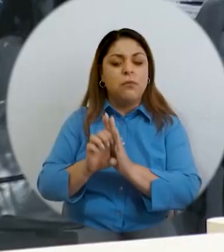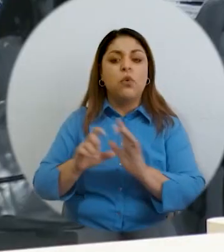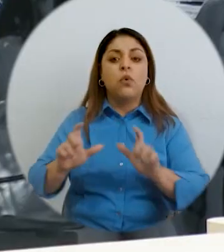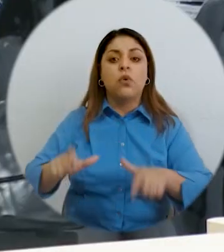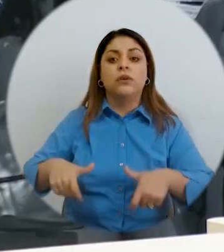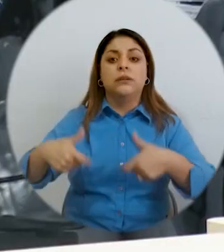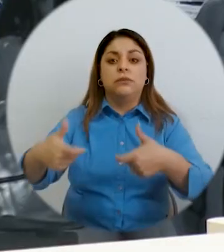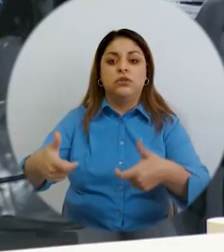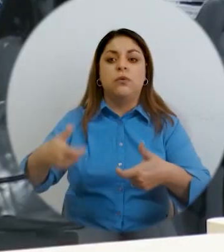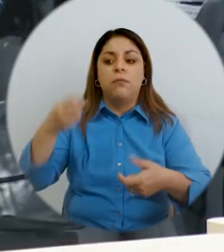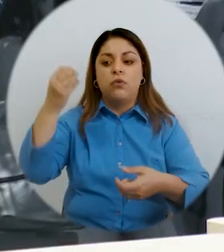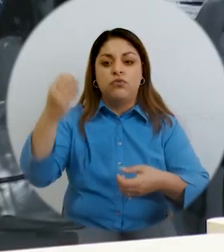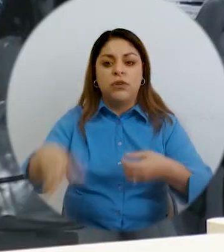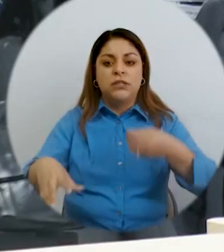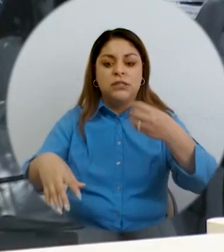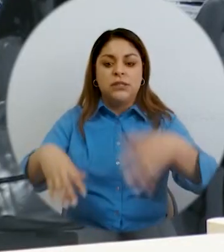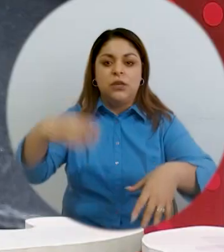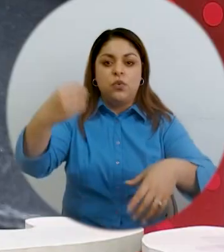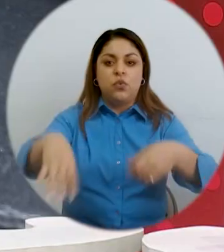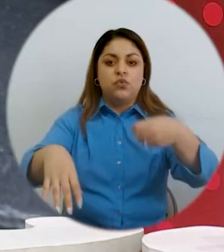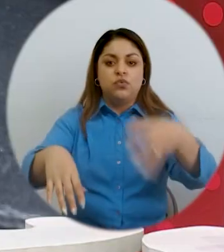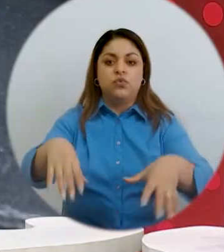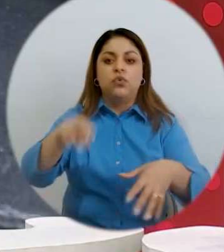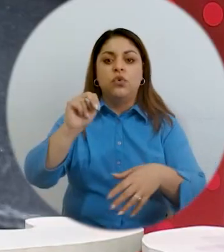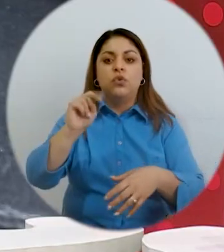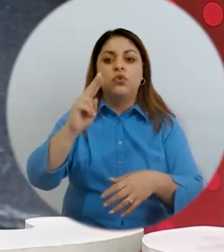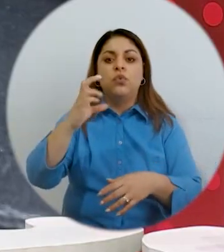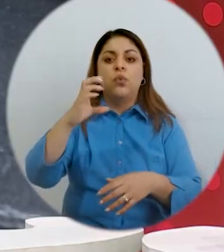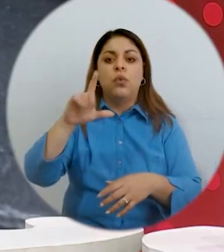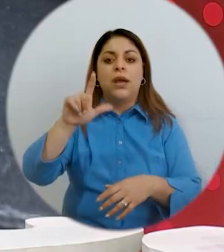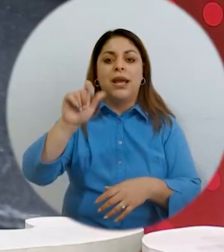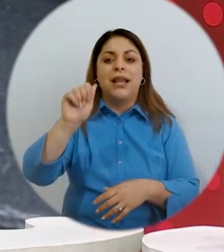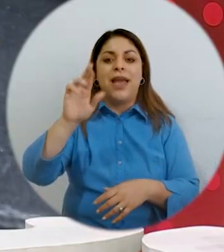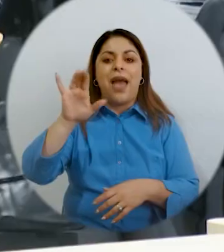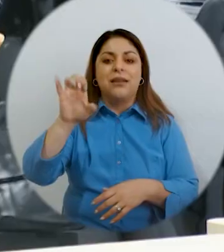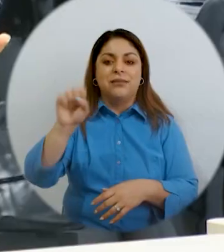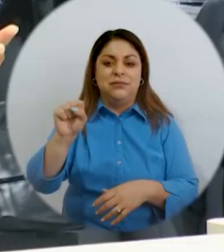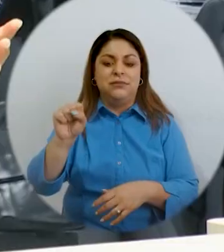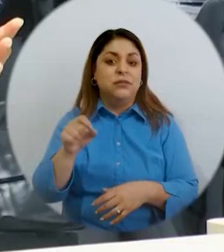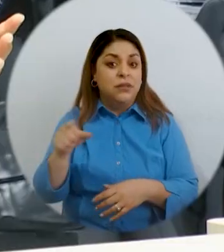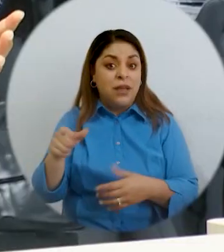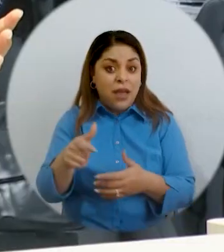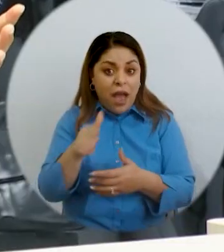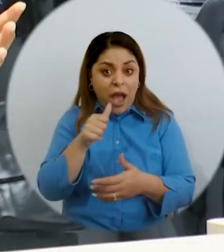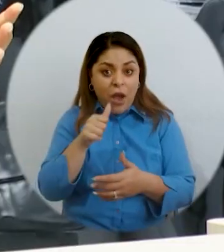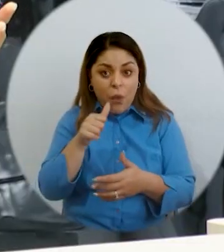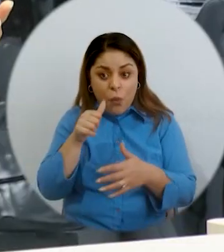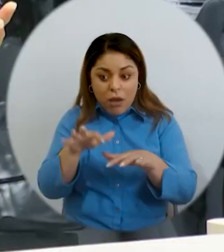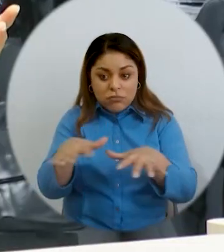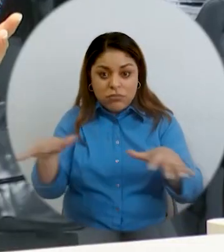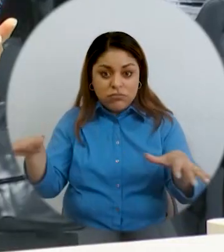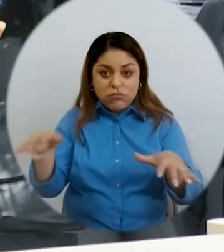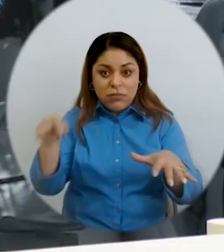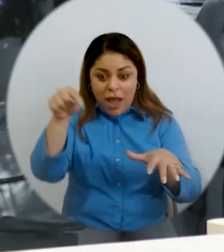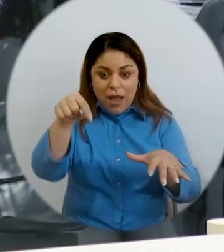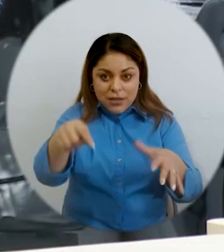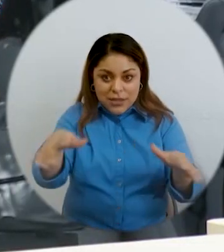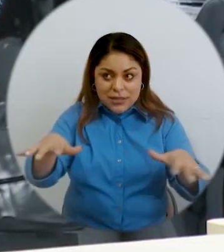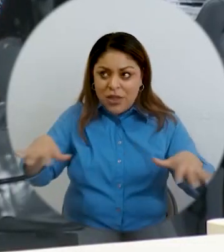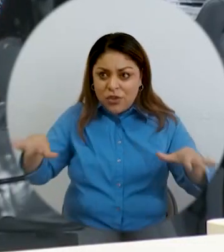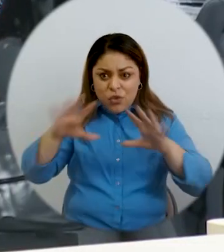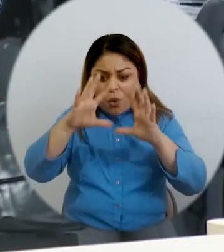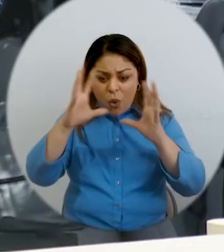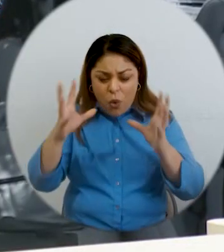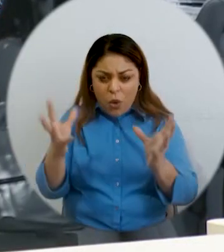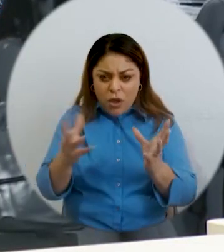ejemplo la contaminación por residuos nucleares, que las corrientes marinas están presentes en todo el planeta,